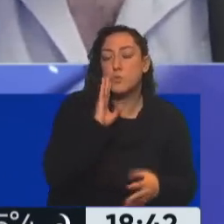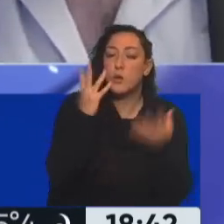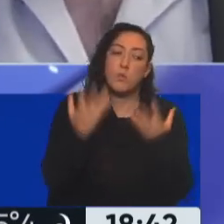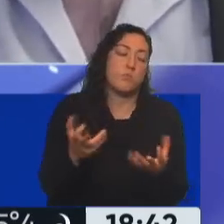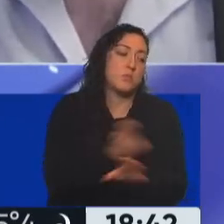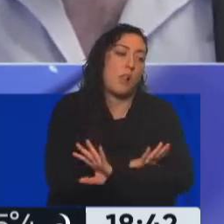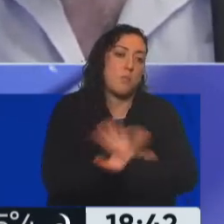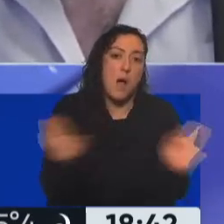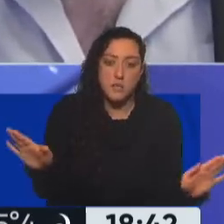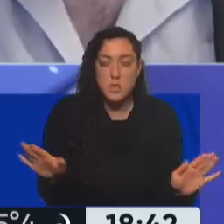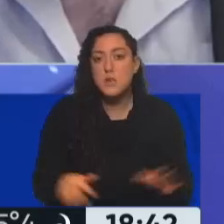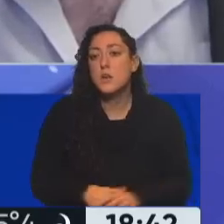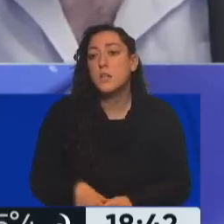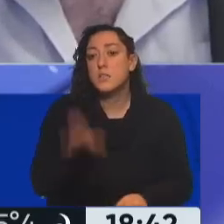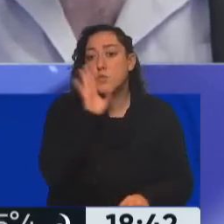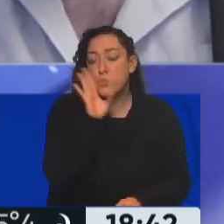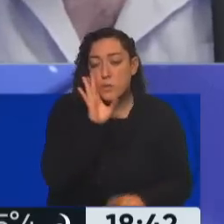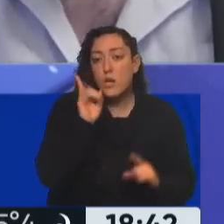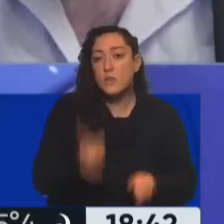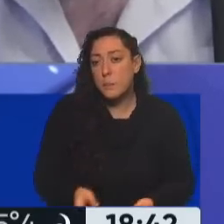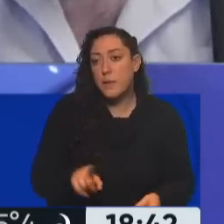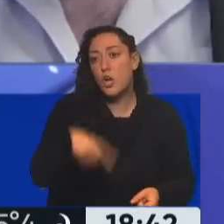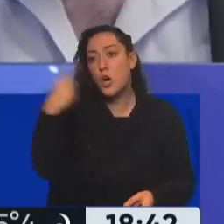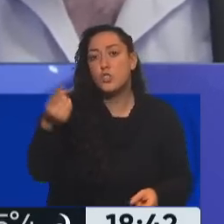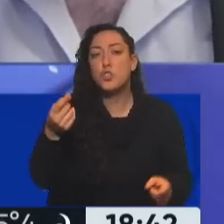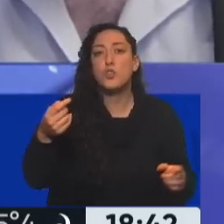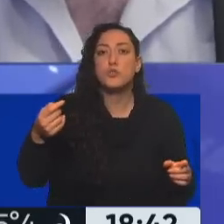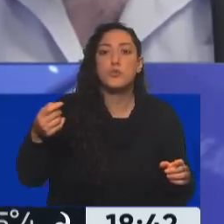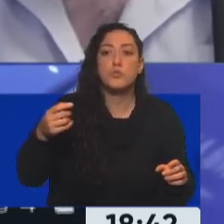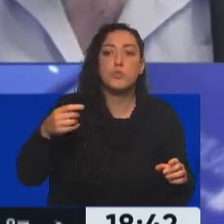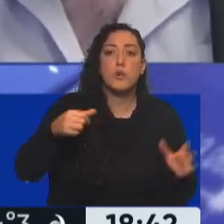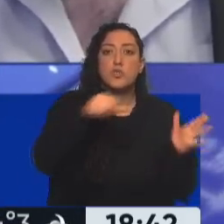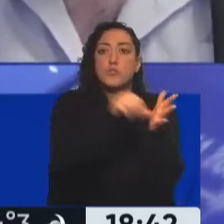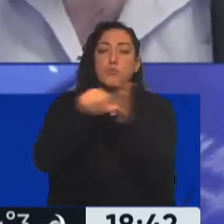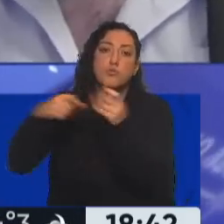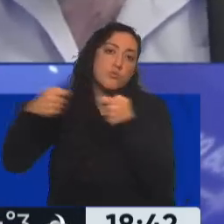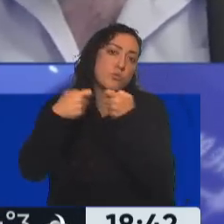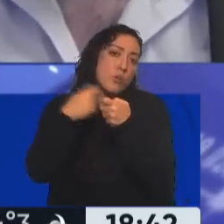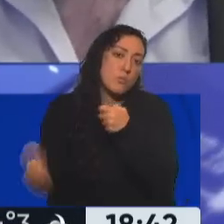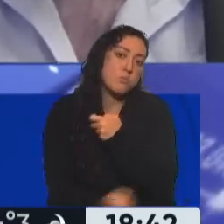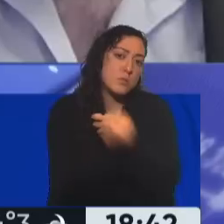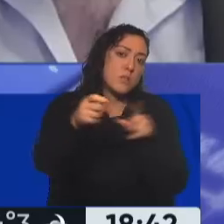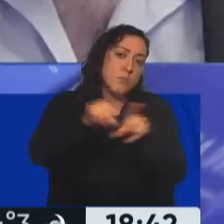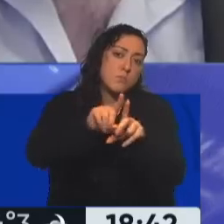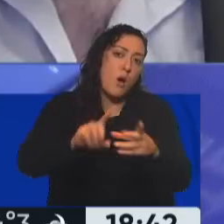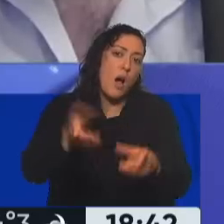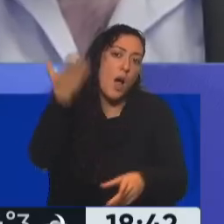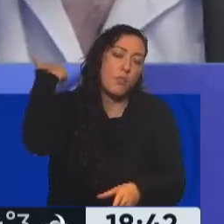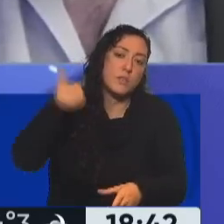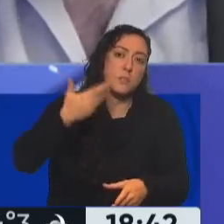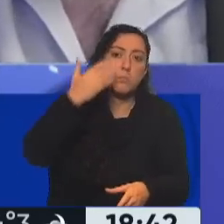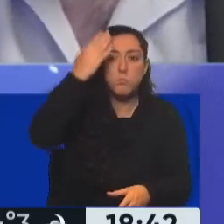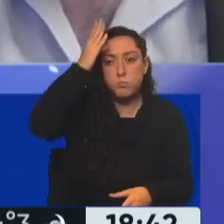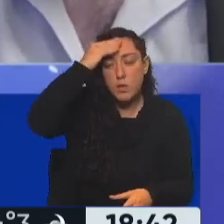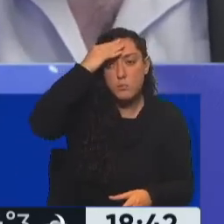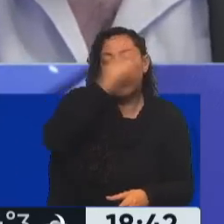pesada. Estados Unidos también parece estar virando hacia otros pilares de aliados en la región. Lo podemos ver en la visita reciente de Trump, que